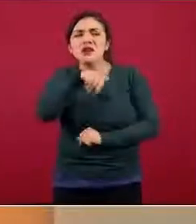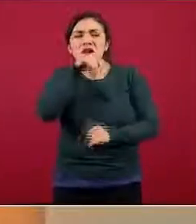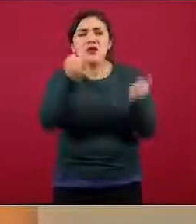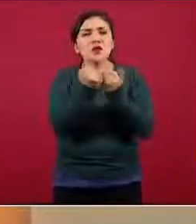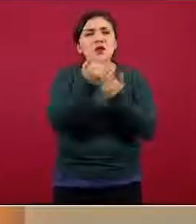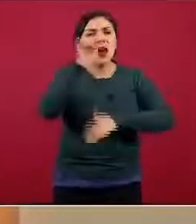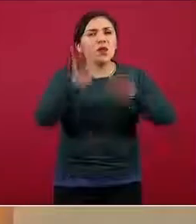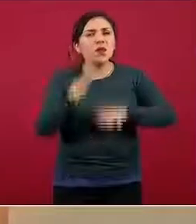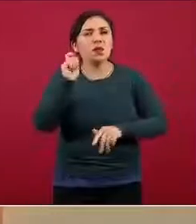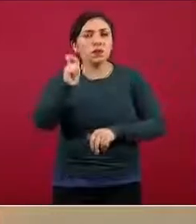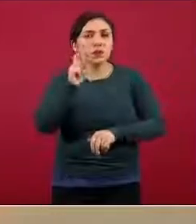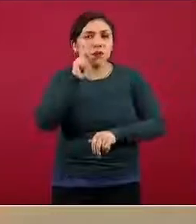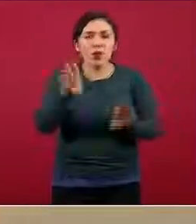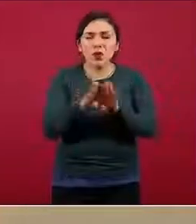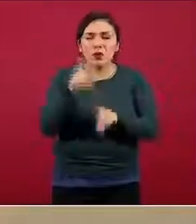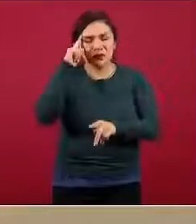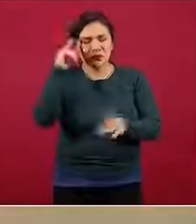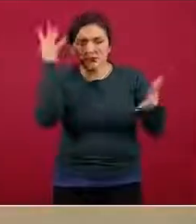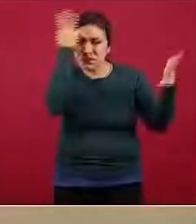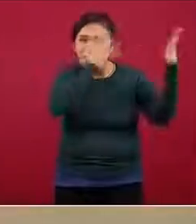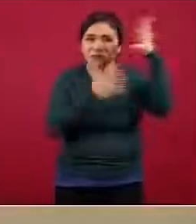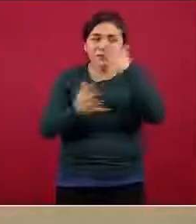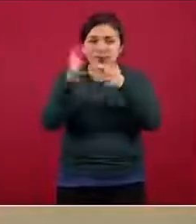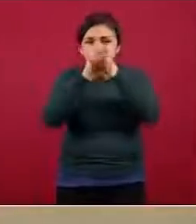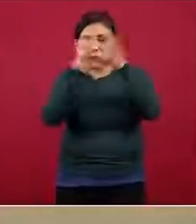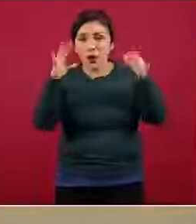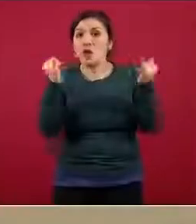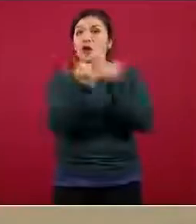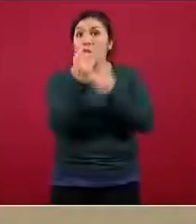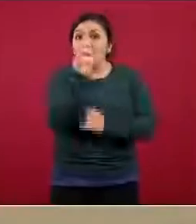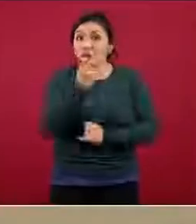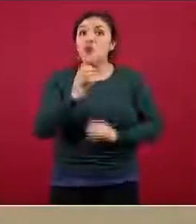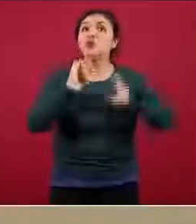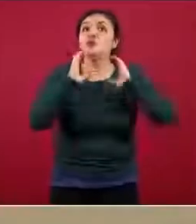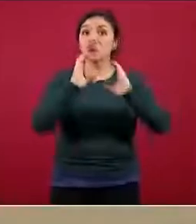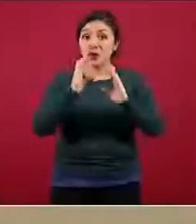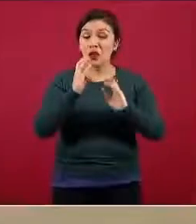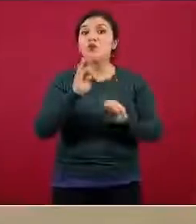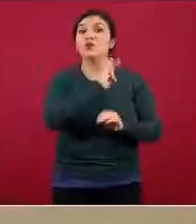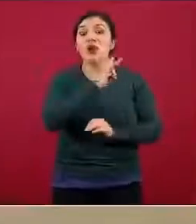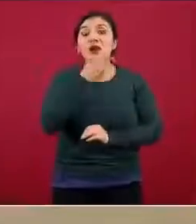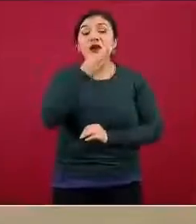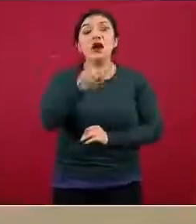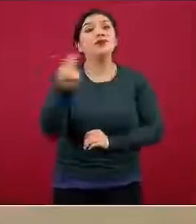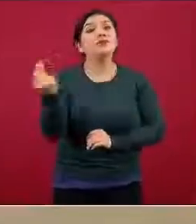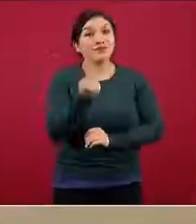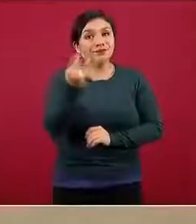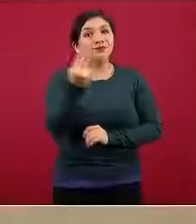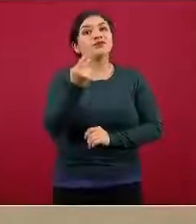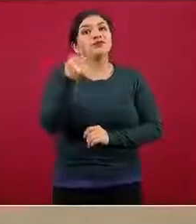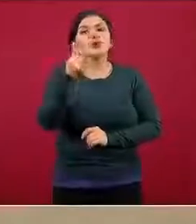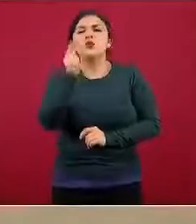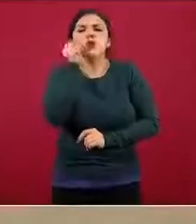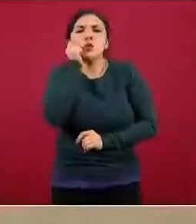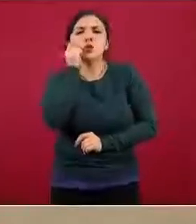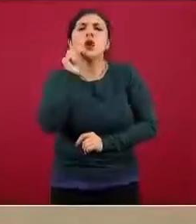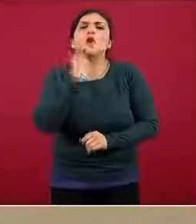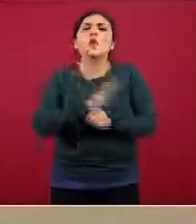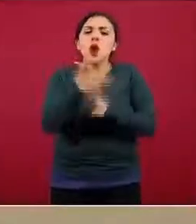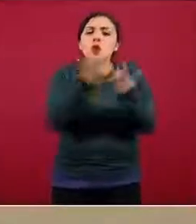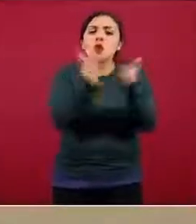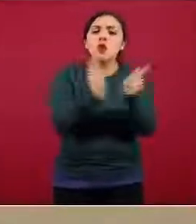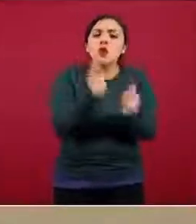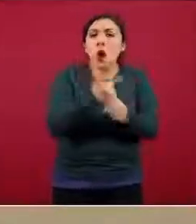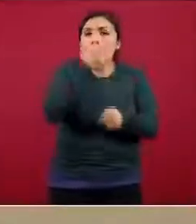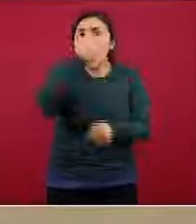también los datos de confusión, también son datos de alarma que identifican la necesidad que independientemente del grupo de